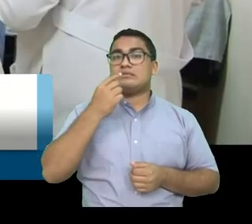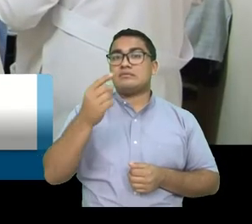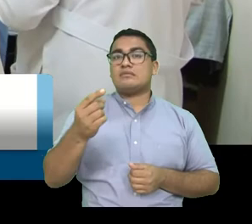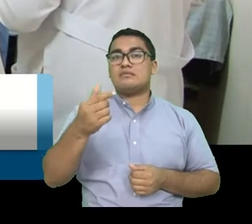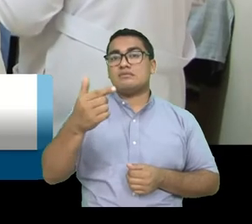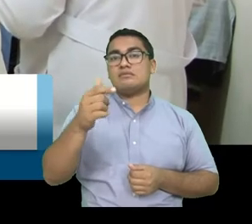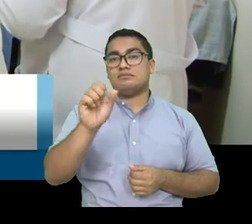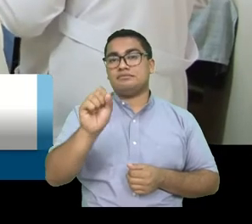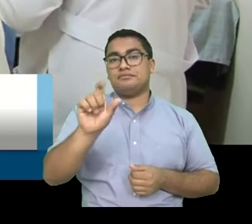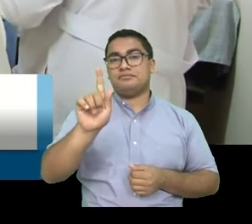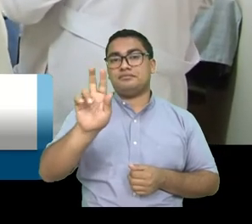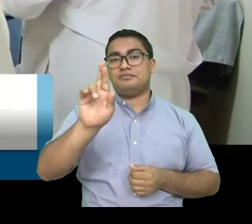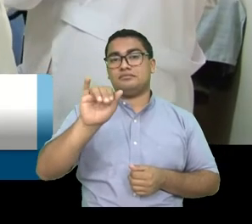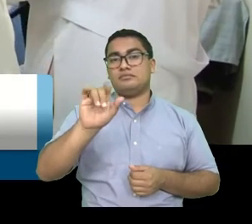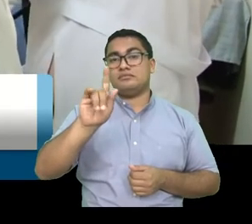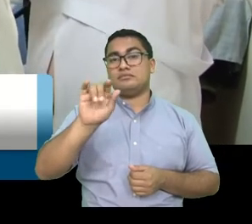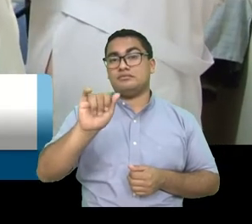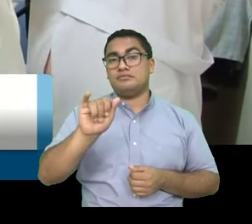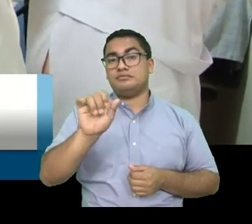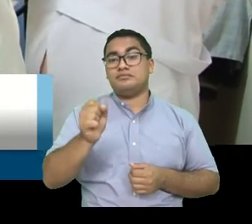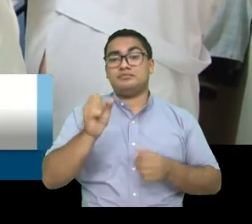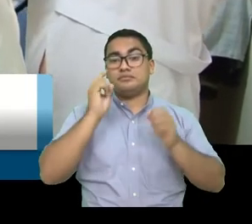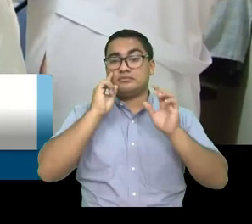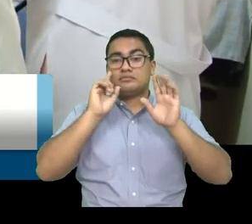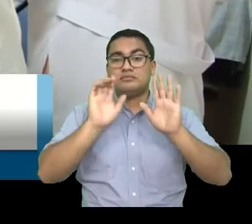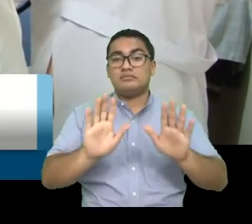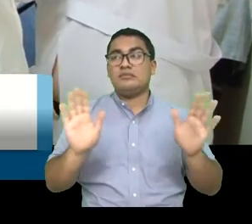la gastritis y no te cuidas,